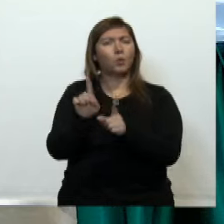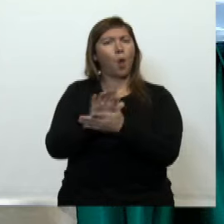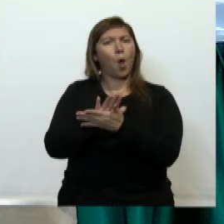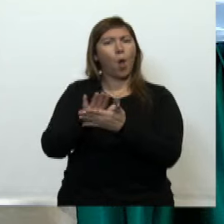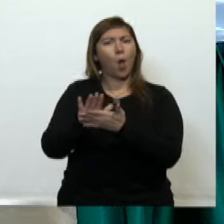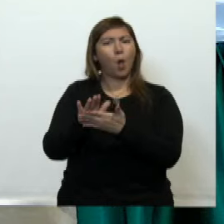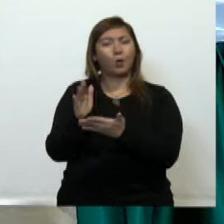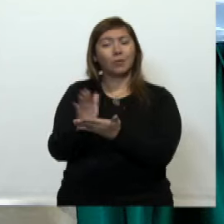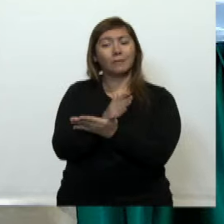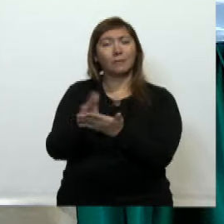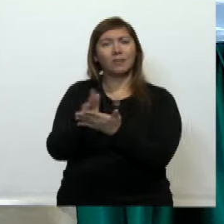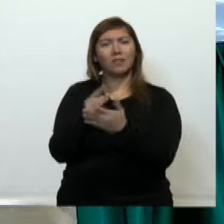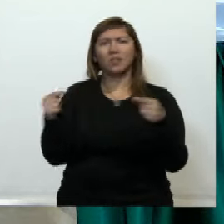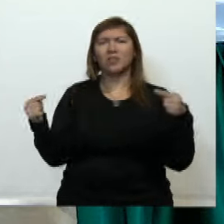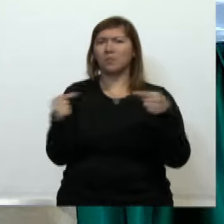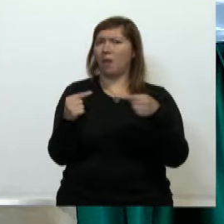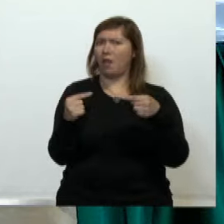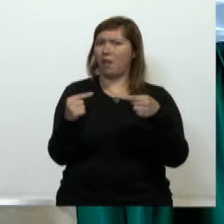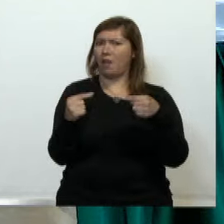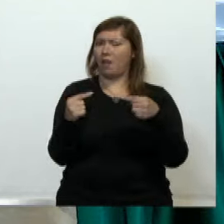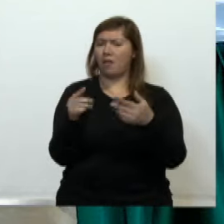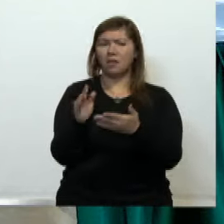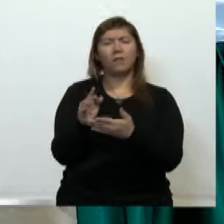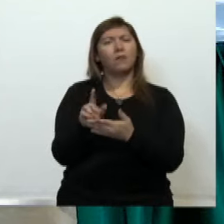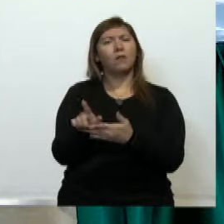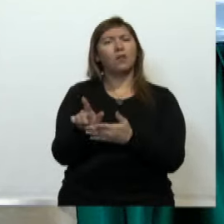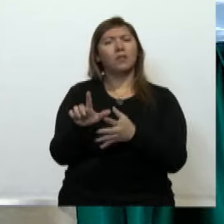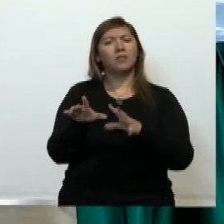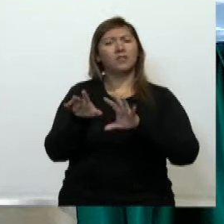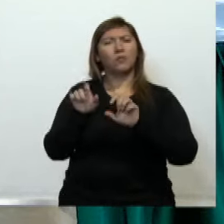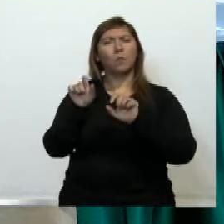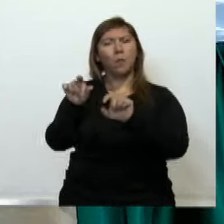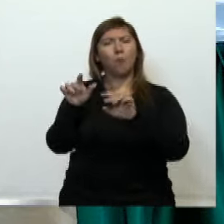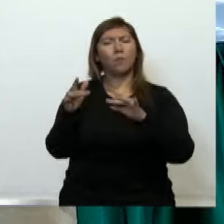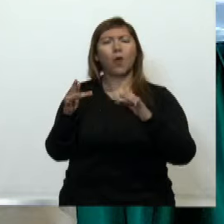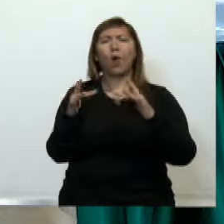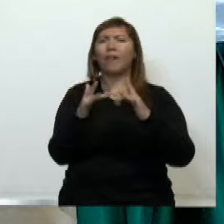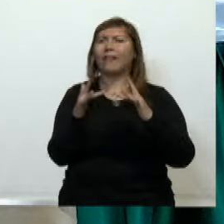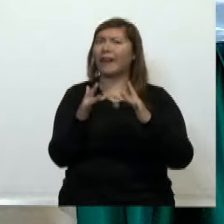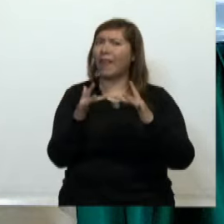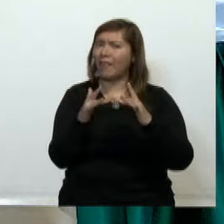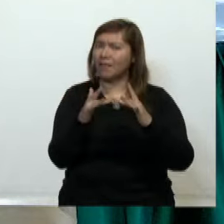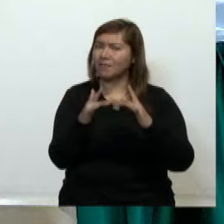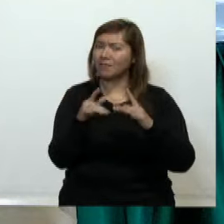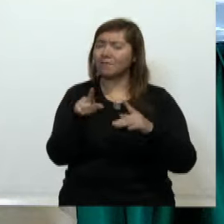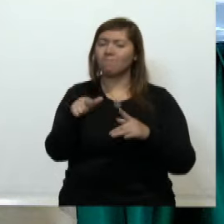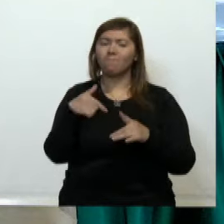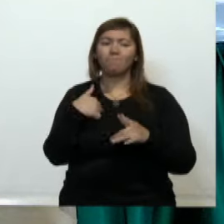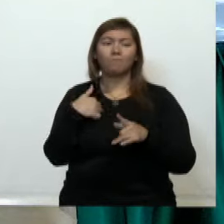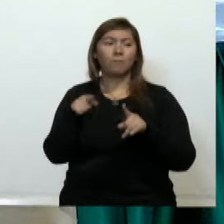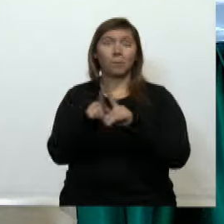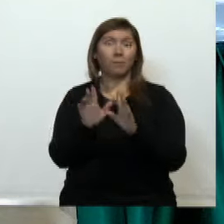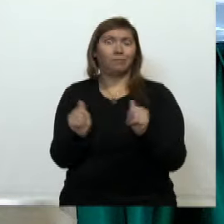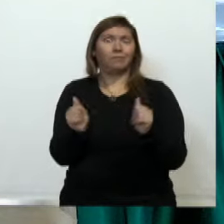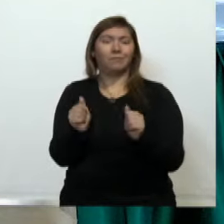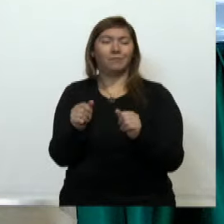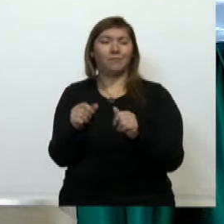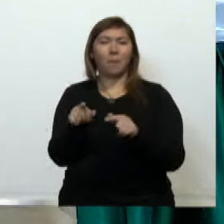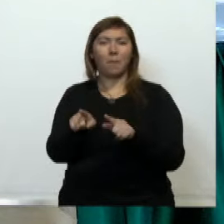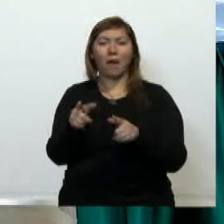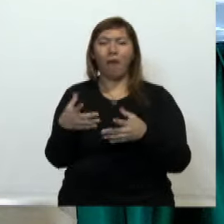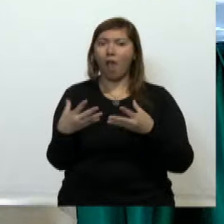enfrenta. Tienen que ver con este terrorismo de las redes, donde ojalá tuviésemos la misma rapidez para ser solidarios